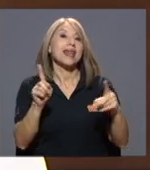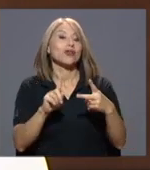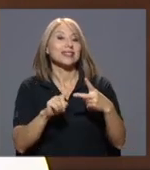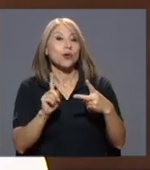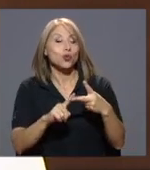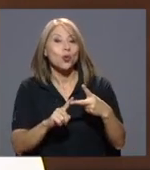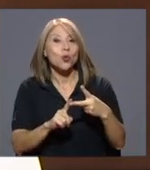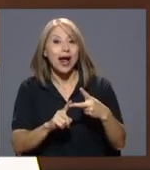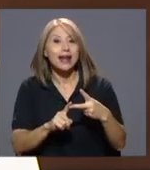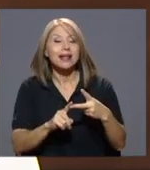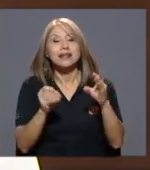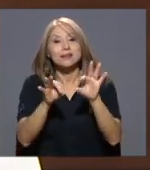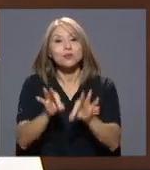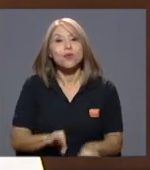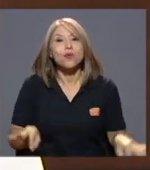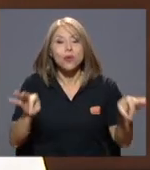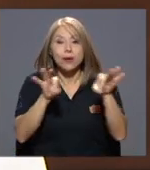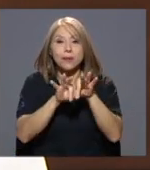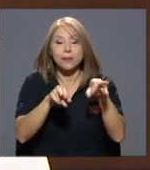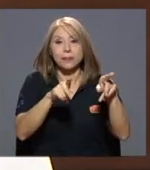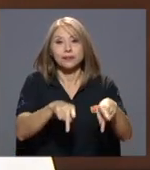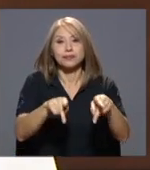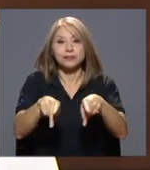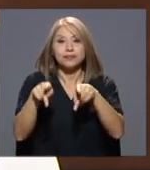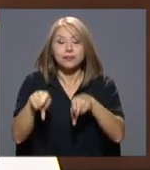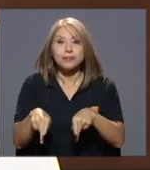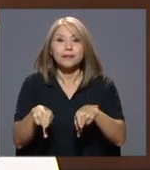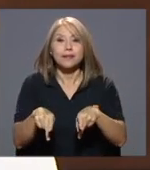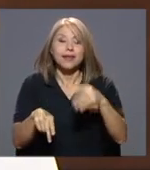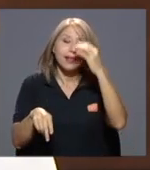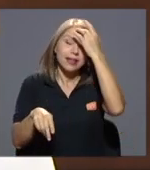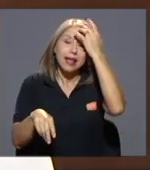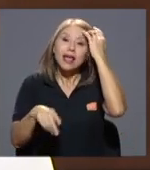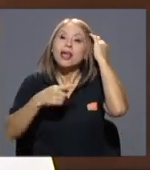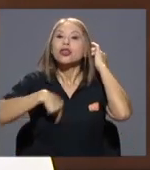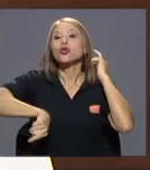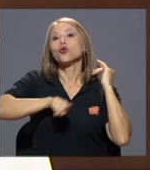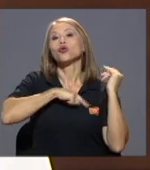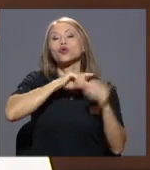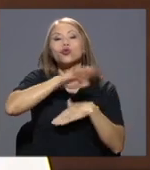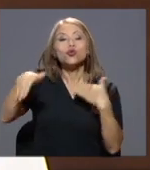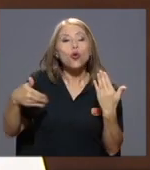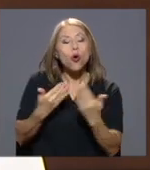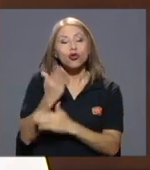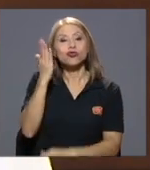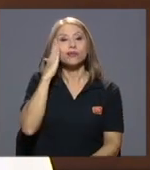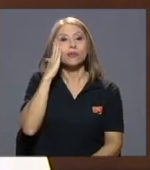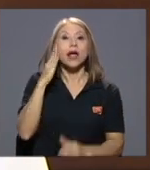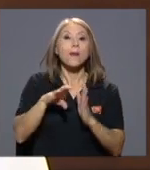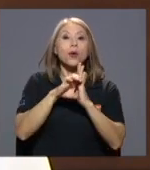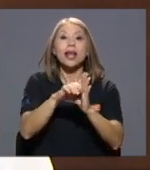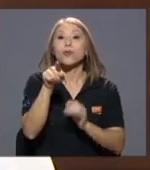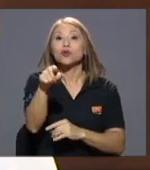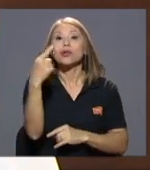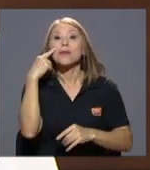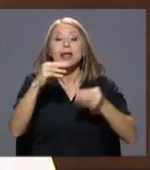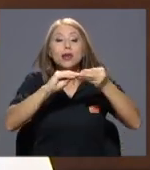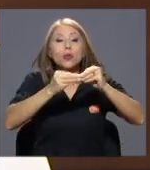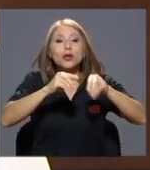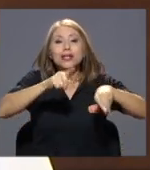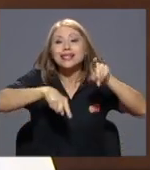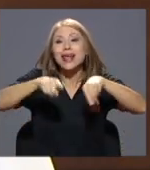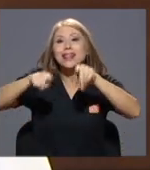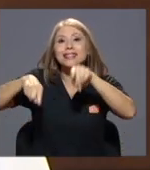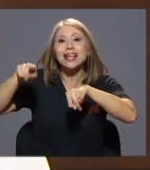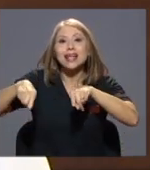más, es muy importante que la gente, y en eso vamos a educarnos todos. Resulta que si ustedes ven las estadísticas, cada vez las personas somos